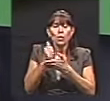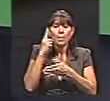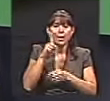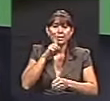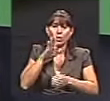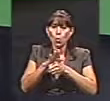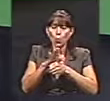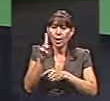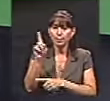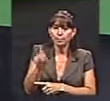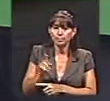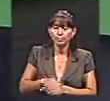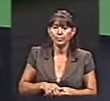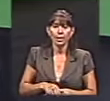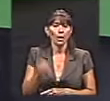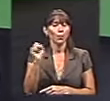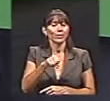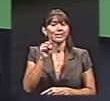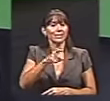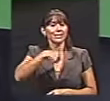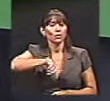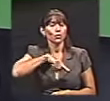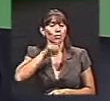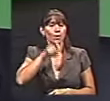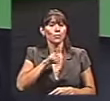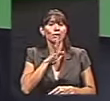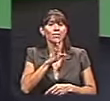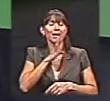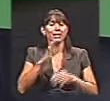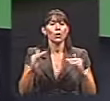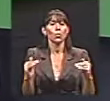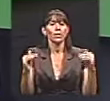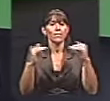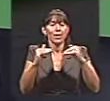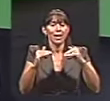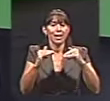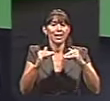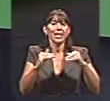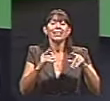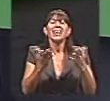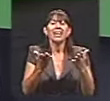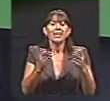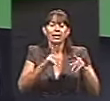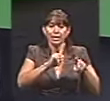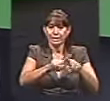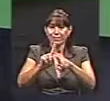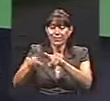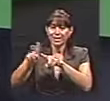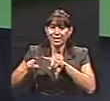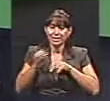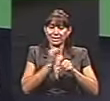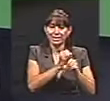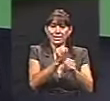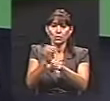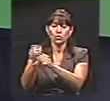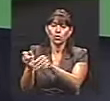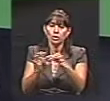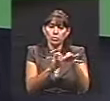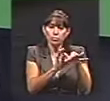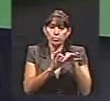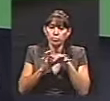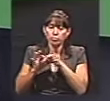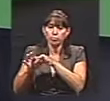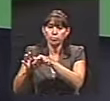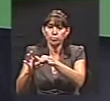Sí. Aquí tenemos que hablar de un nivel de coordinación interinstitucional, que es una plataforma de acción, sobre